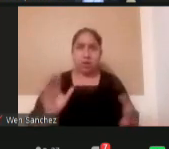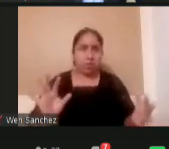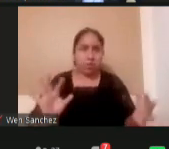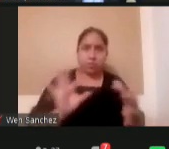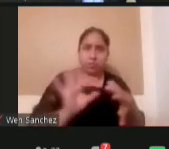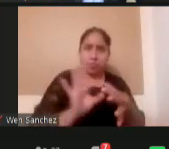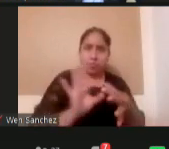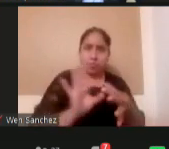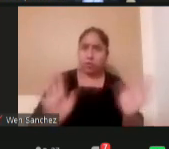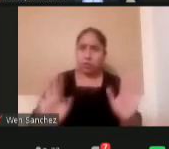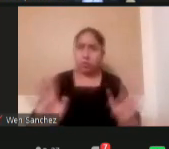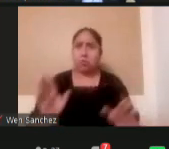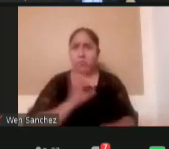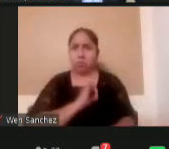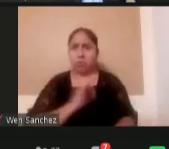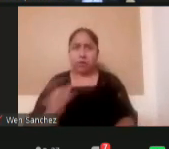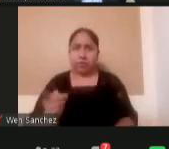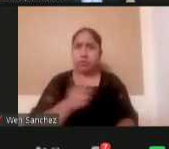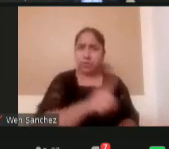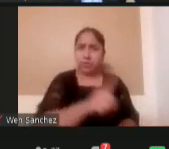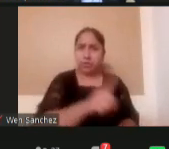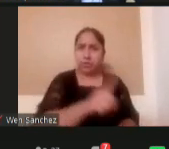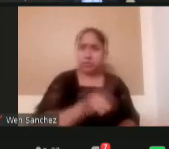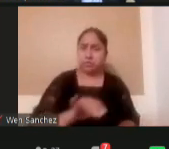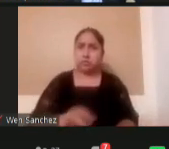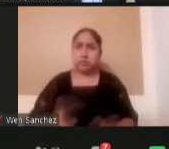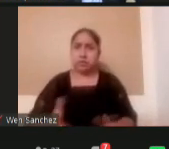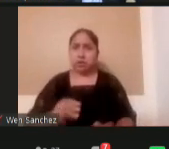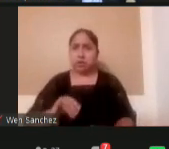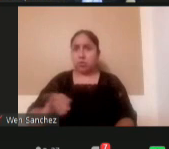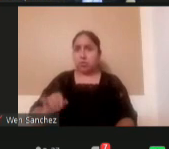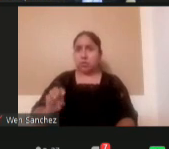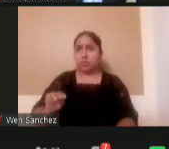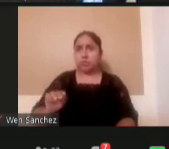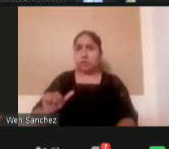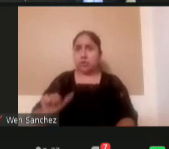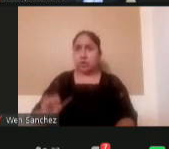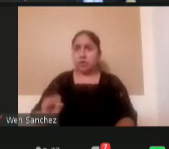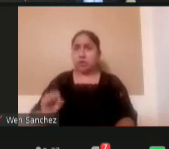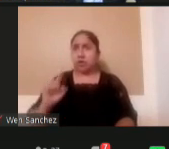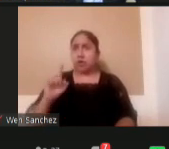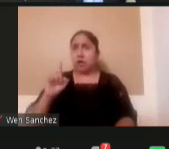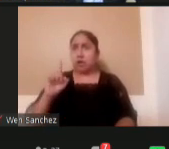Estado, a través de la Junta Municipal de Agua y Saneamiento, pues también